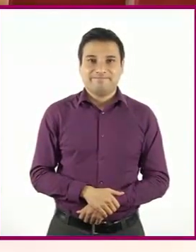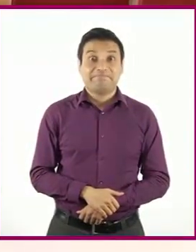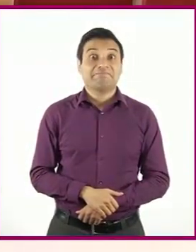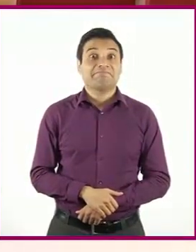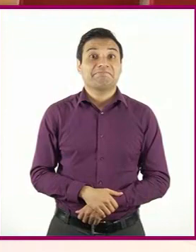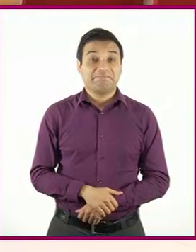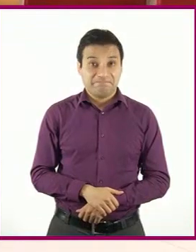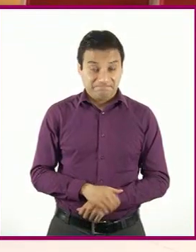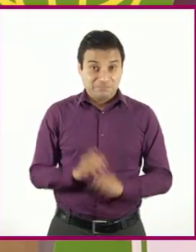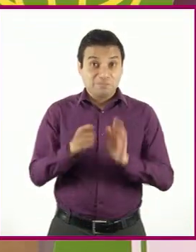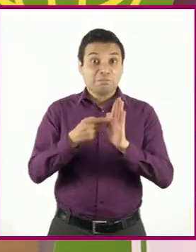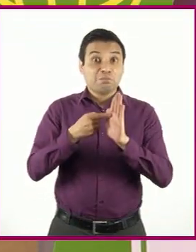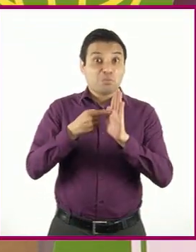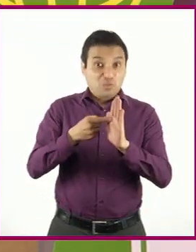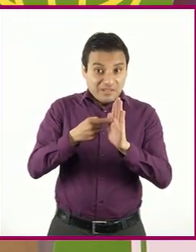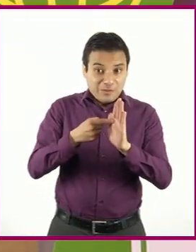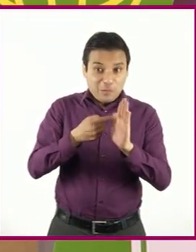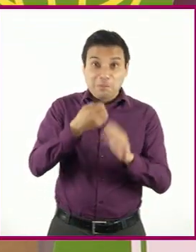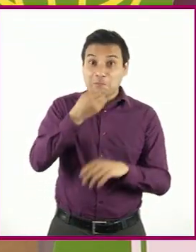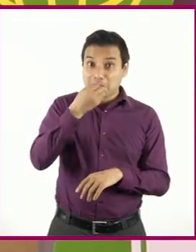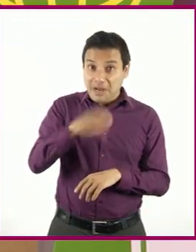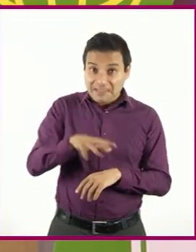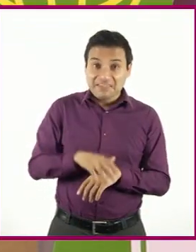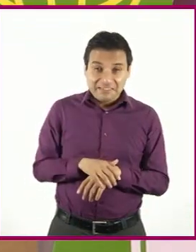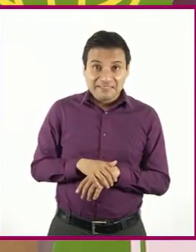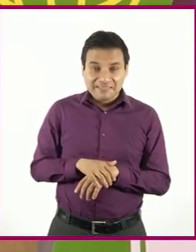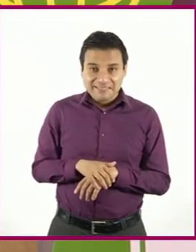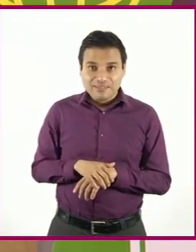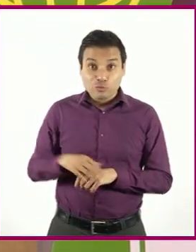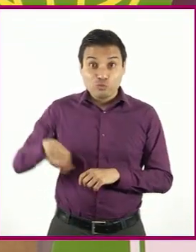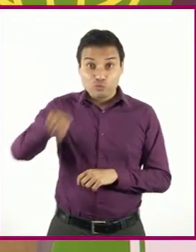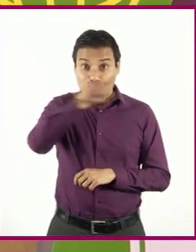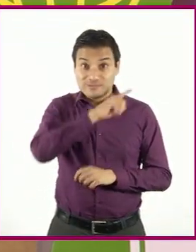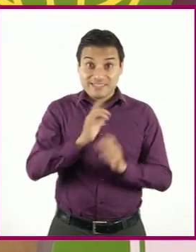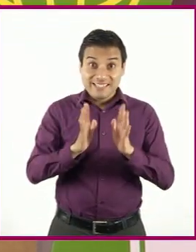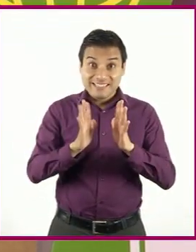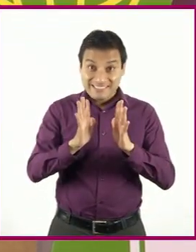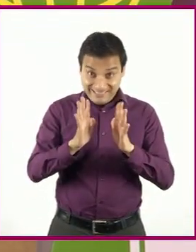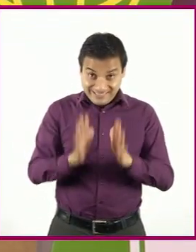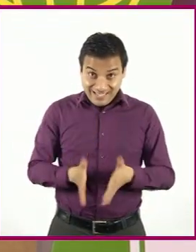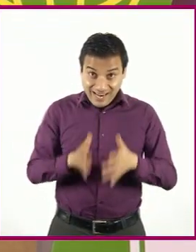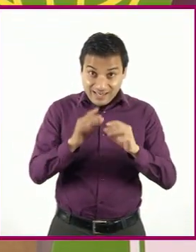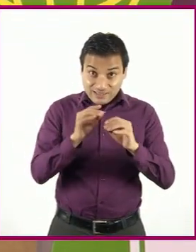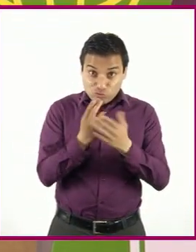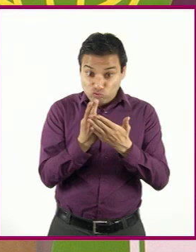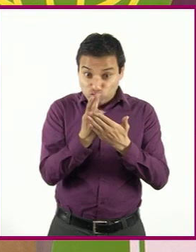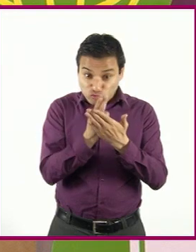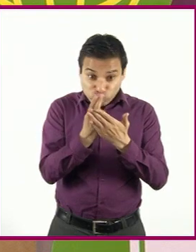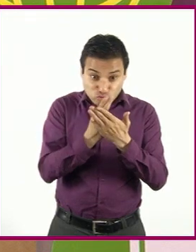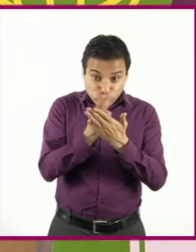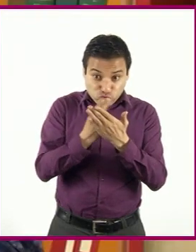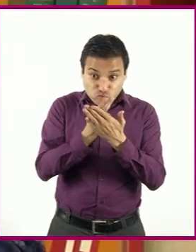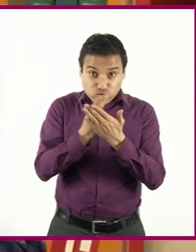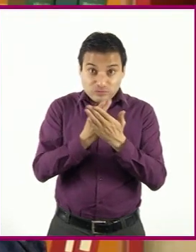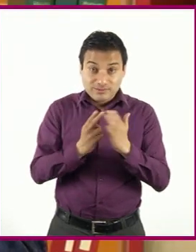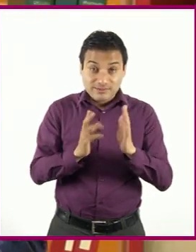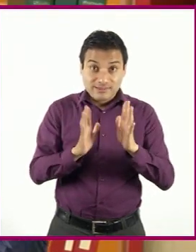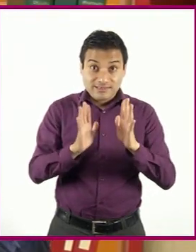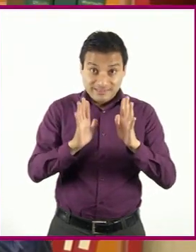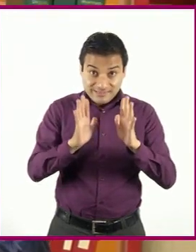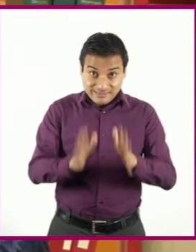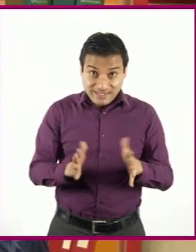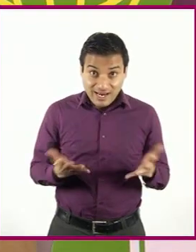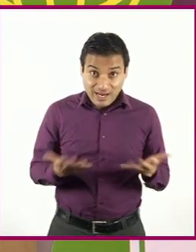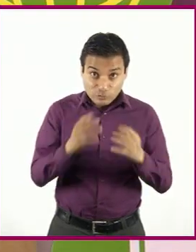Excelente prototipo, Óscar. ¿Y ustedes, alumnas y alumnos, ya realizaron las representaciones técnicas del dispensador de alimentos y